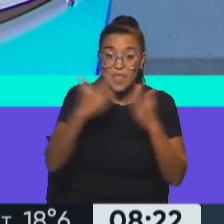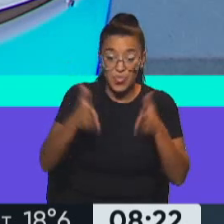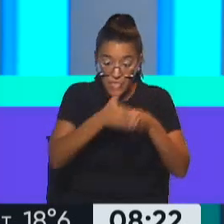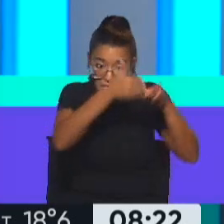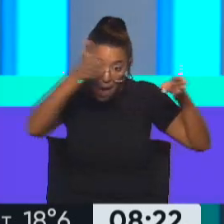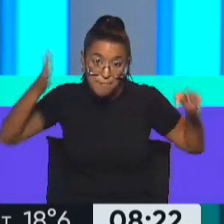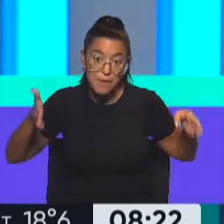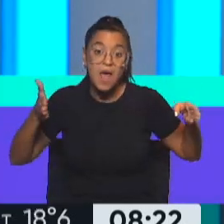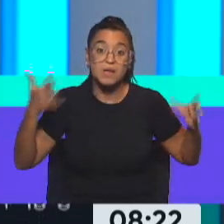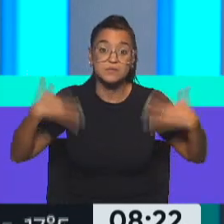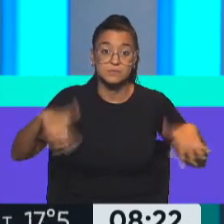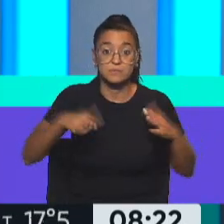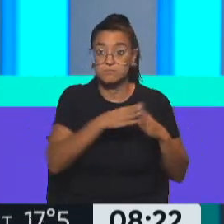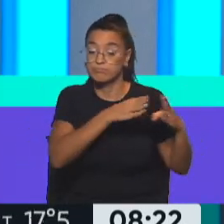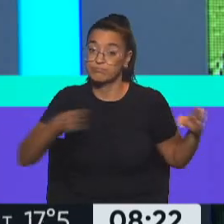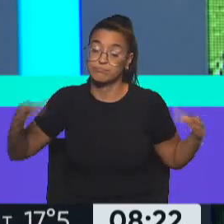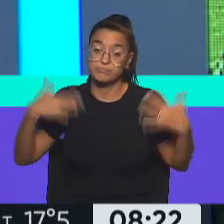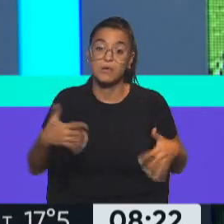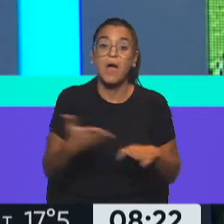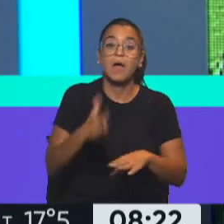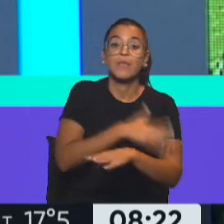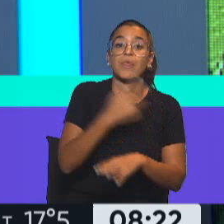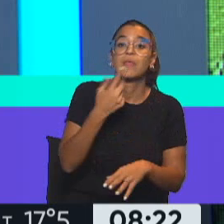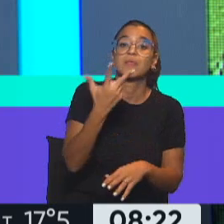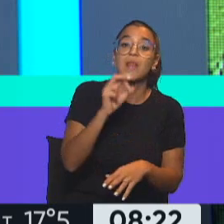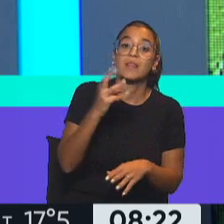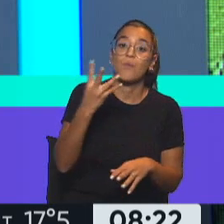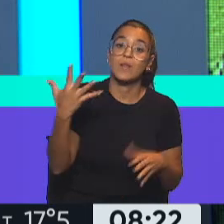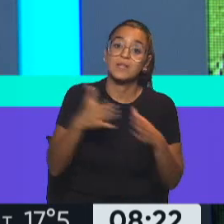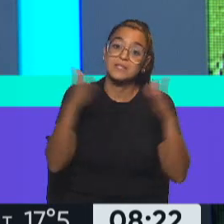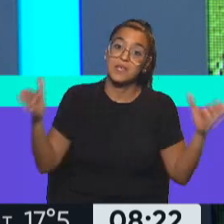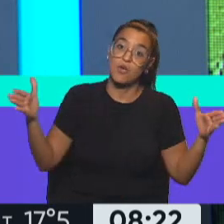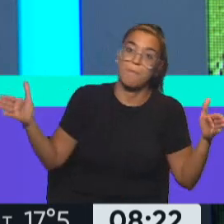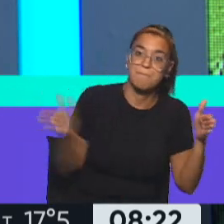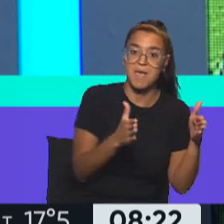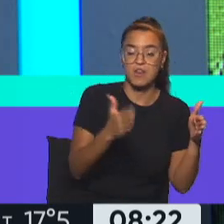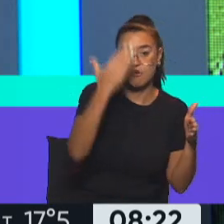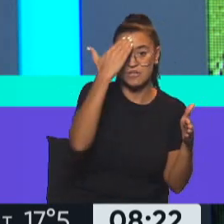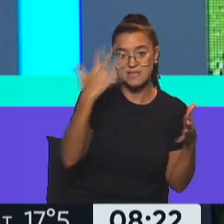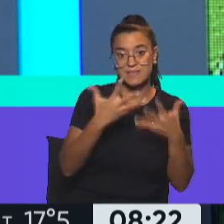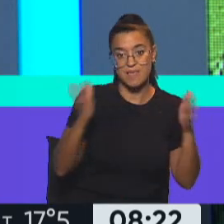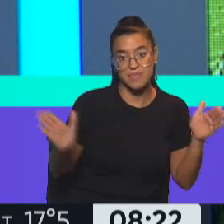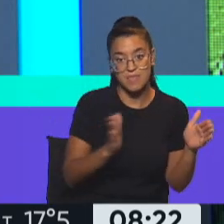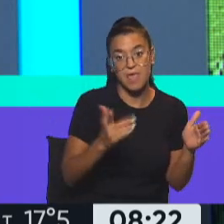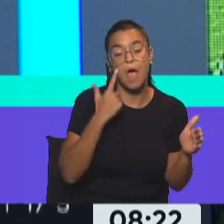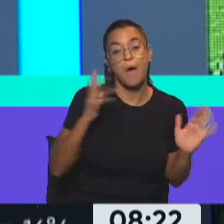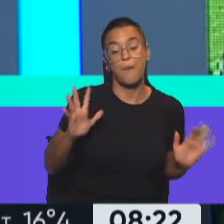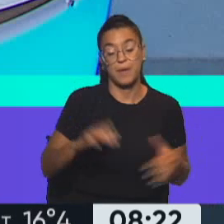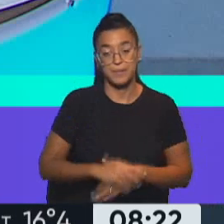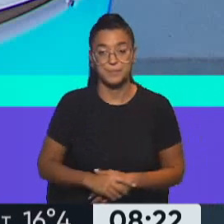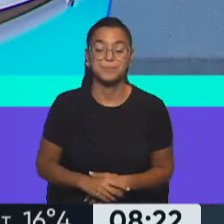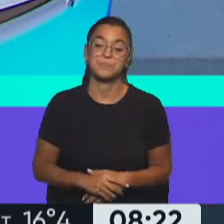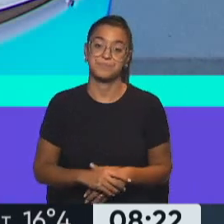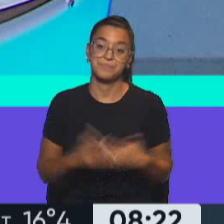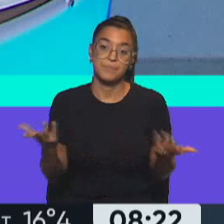luce un plazo bastante lejano. Y antes nos habían dicho 30 a 45, así que por eso lo van bajando hasta que no tengan más plazo.